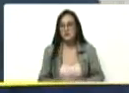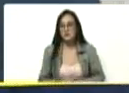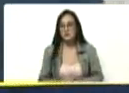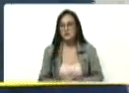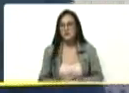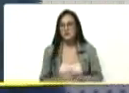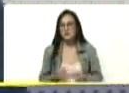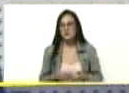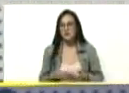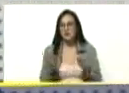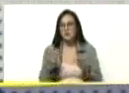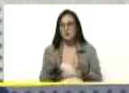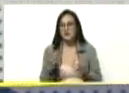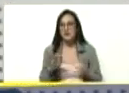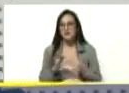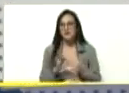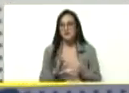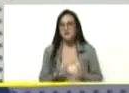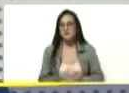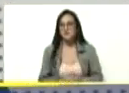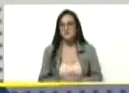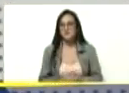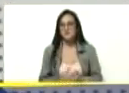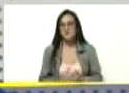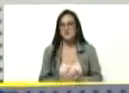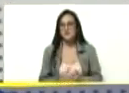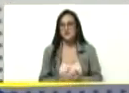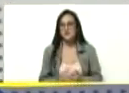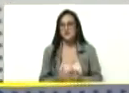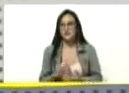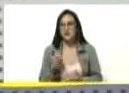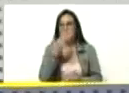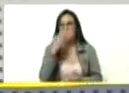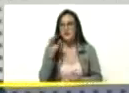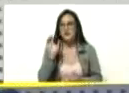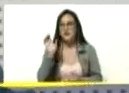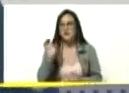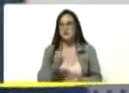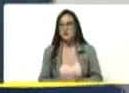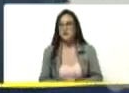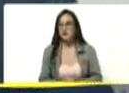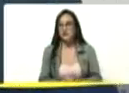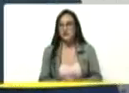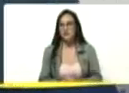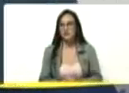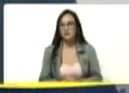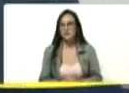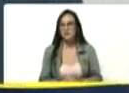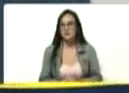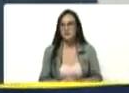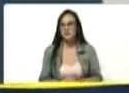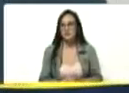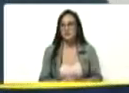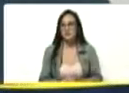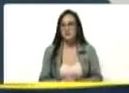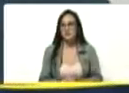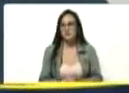que romper ese nudo, hay que decapitar el imperialismo. Hay que decapitar el imperialismo. ¿Para qué? Para